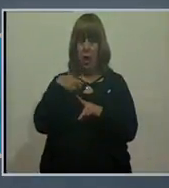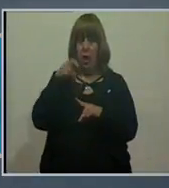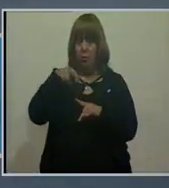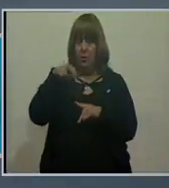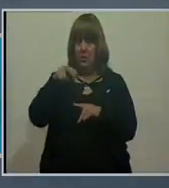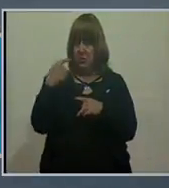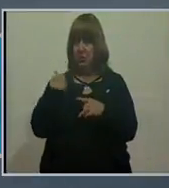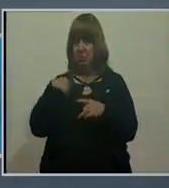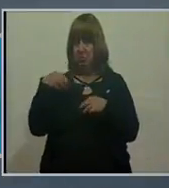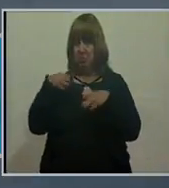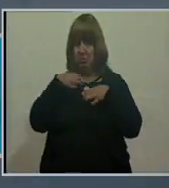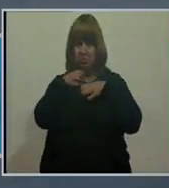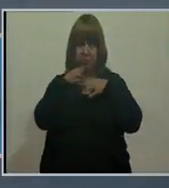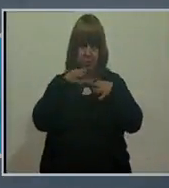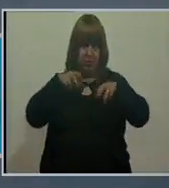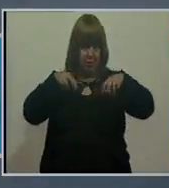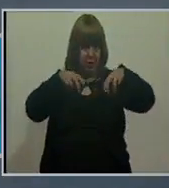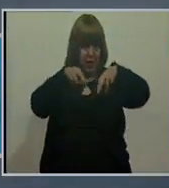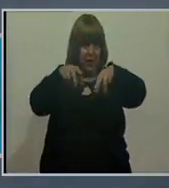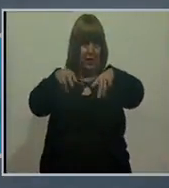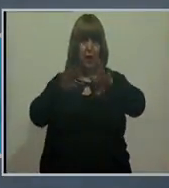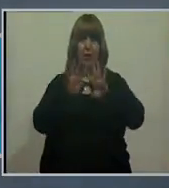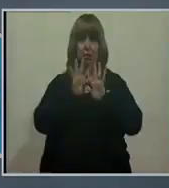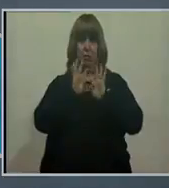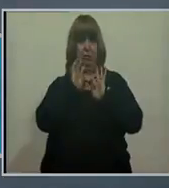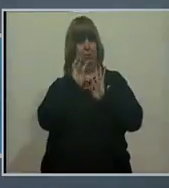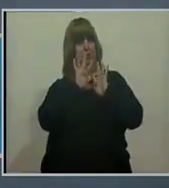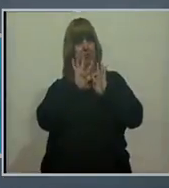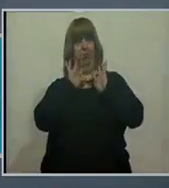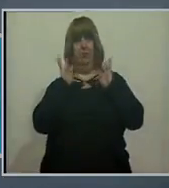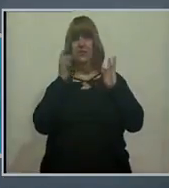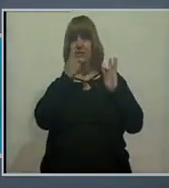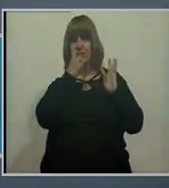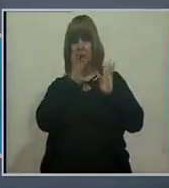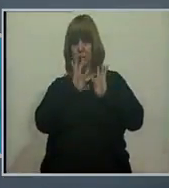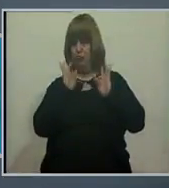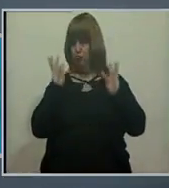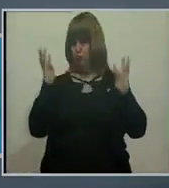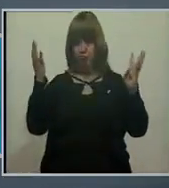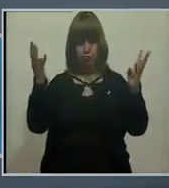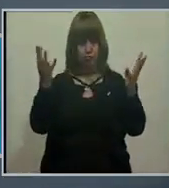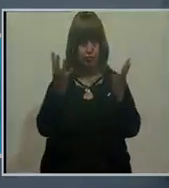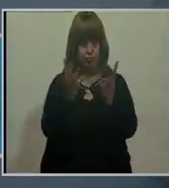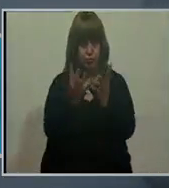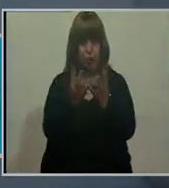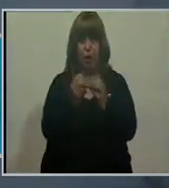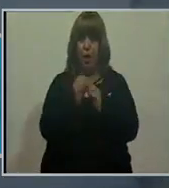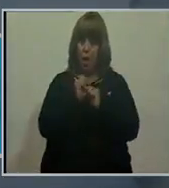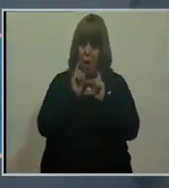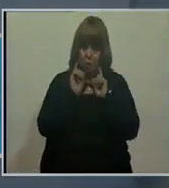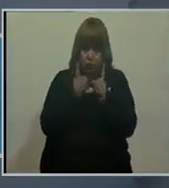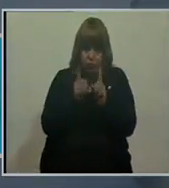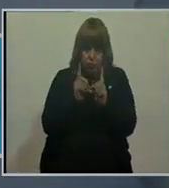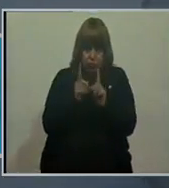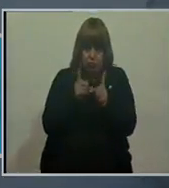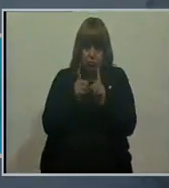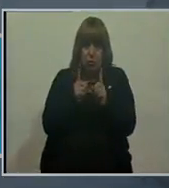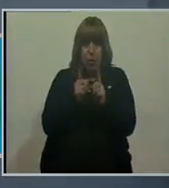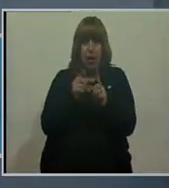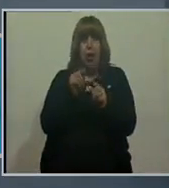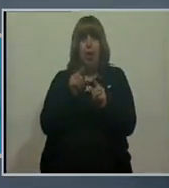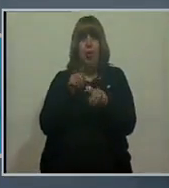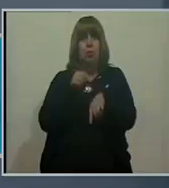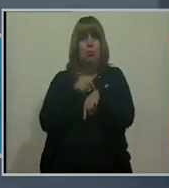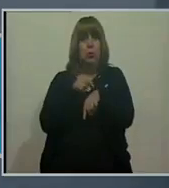las plazas, las ven justamente con este cierre perimetral y se preguntan, ¿va a continuar este cierre perimetral? ¿Es momentáneo